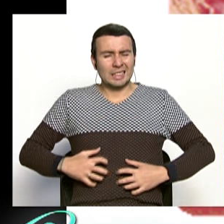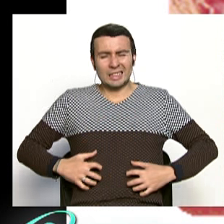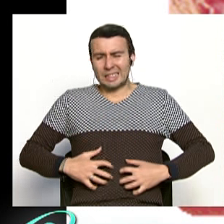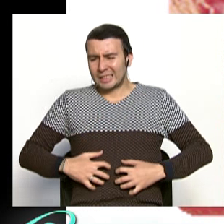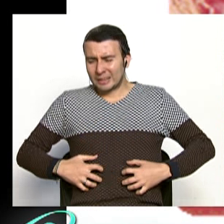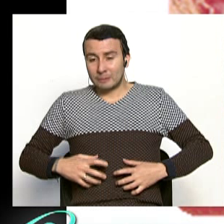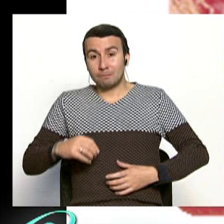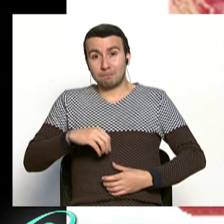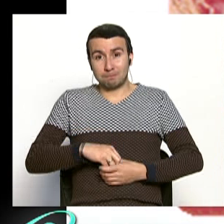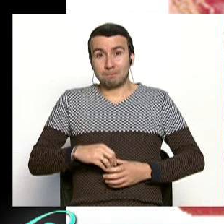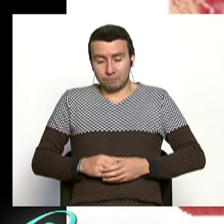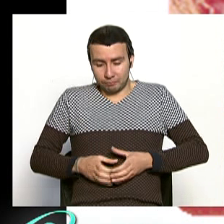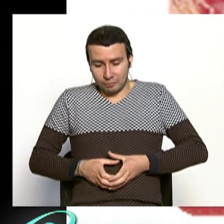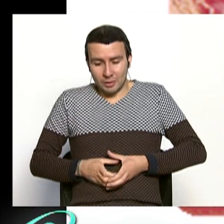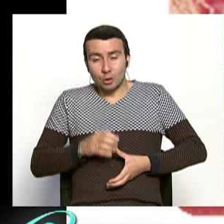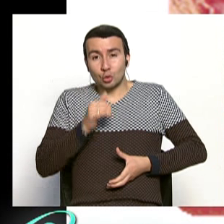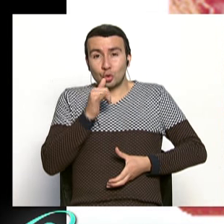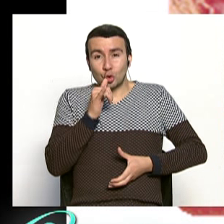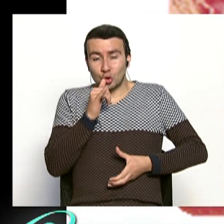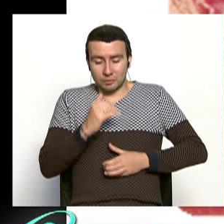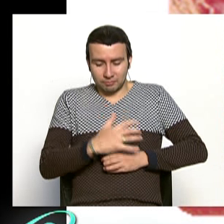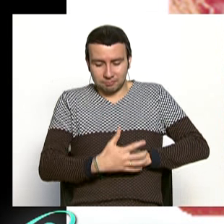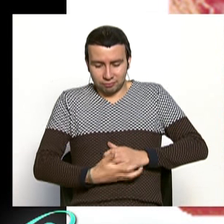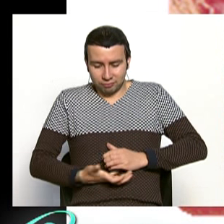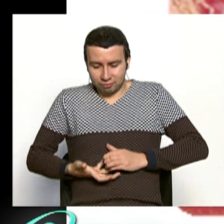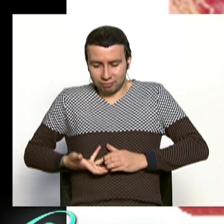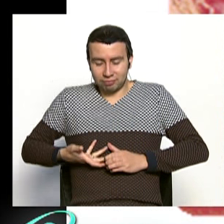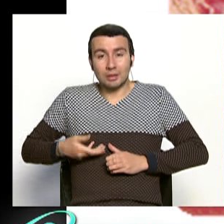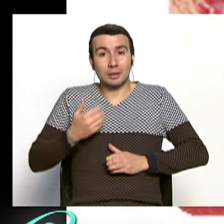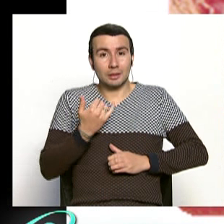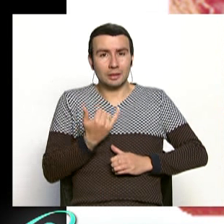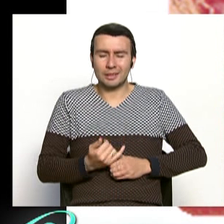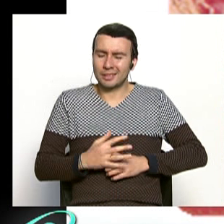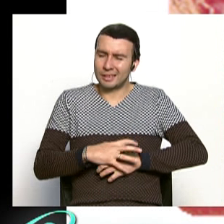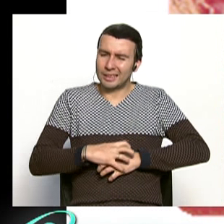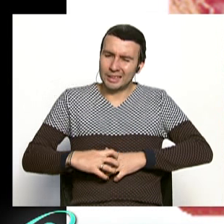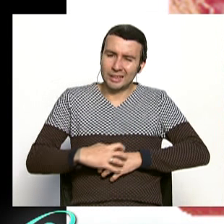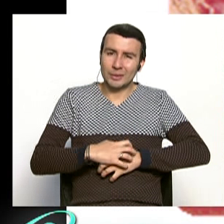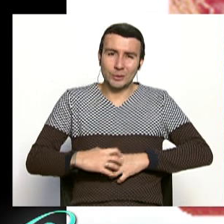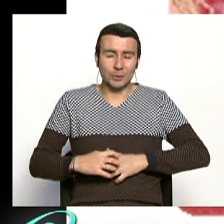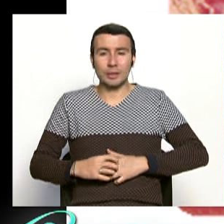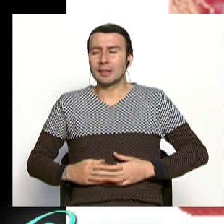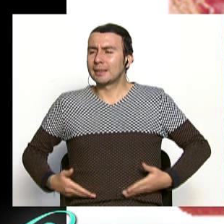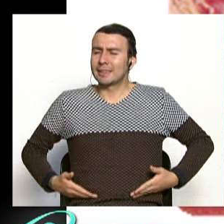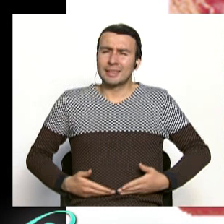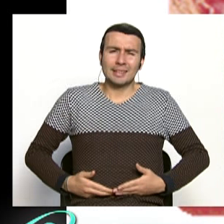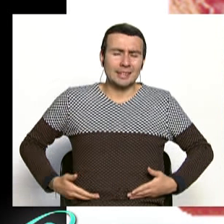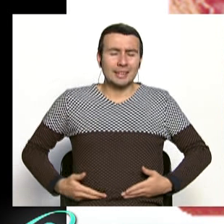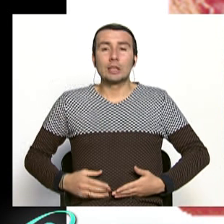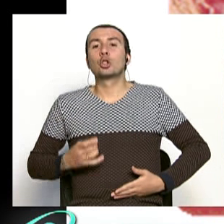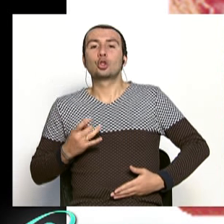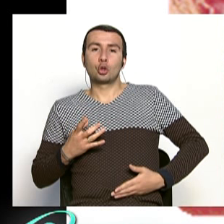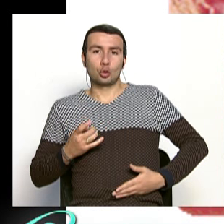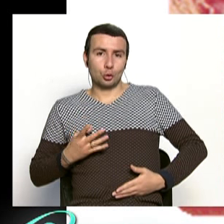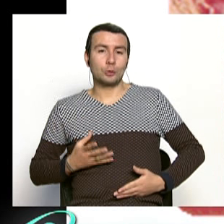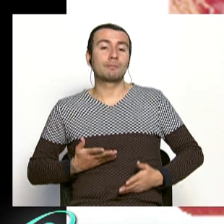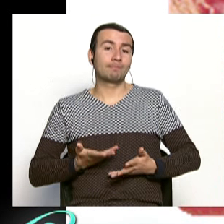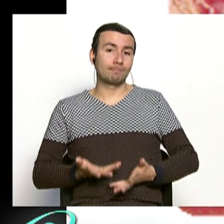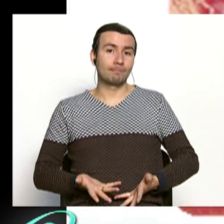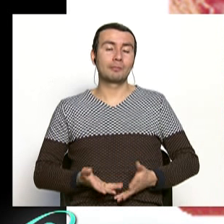intersticio la la capa por debajo de la mucosa vesical y prod uce muchos síntomas dolorosos además